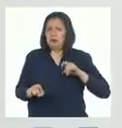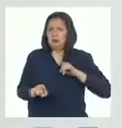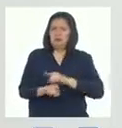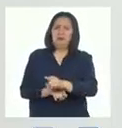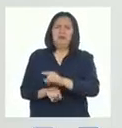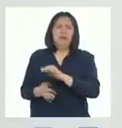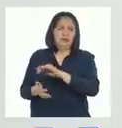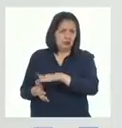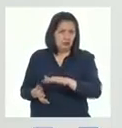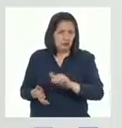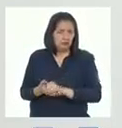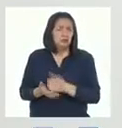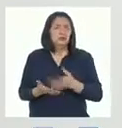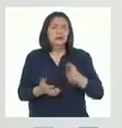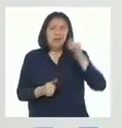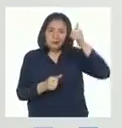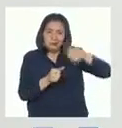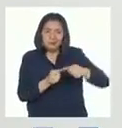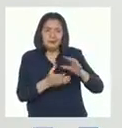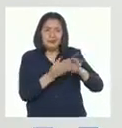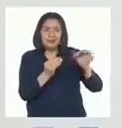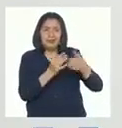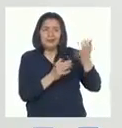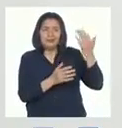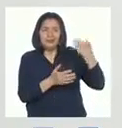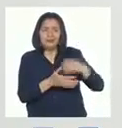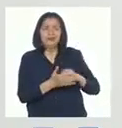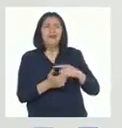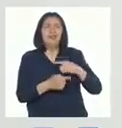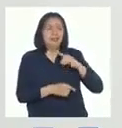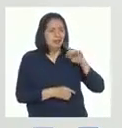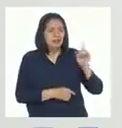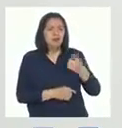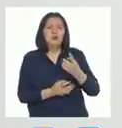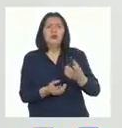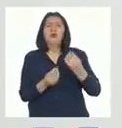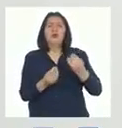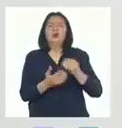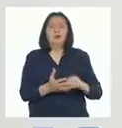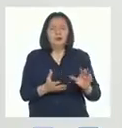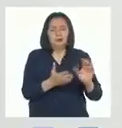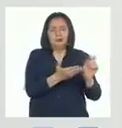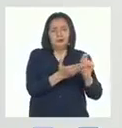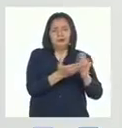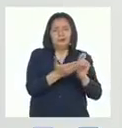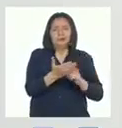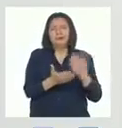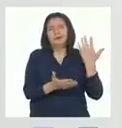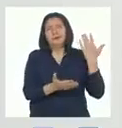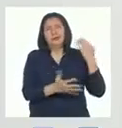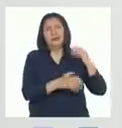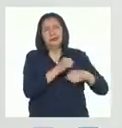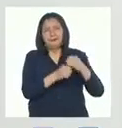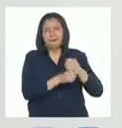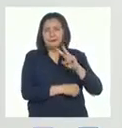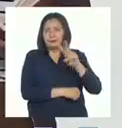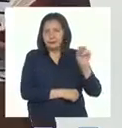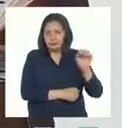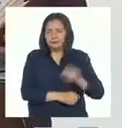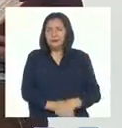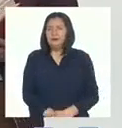bullying. Recordemos que el autor del cuento hace esta denuncia social a través de esta obra en las primeras décadas del siglo